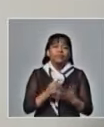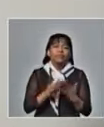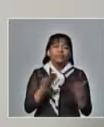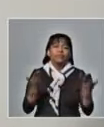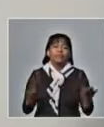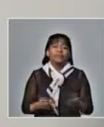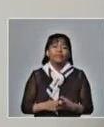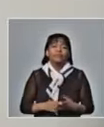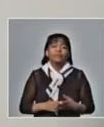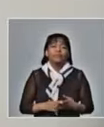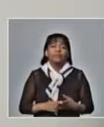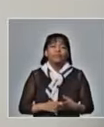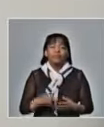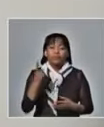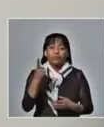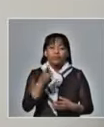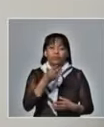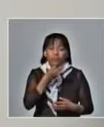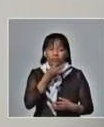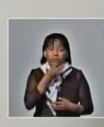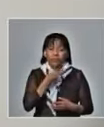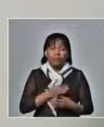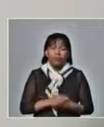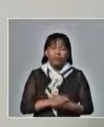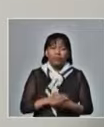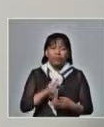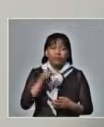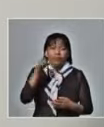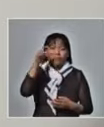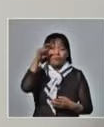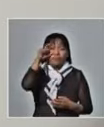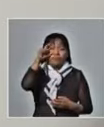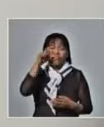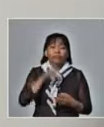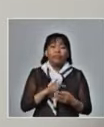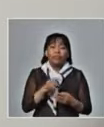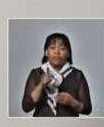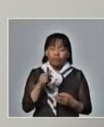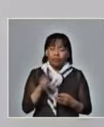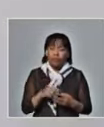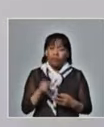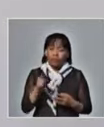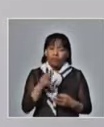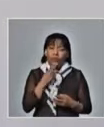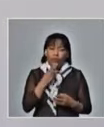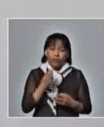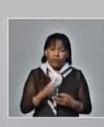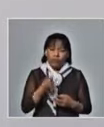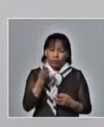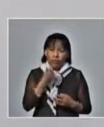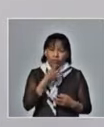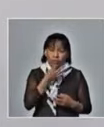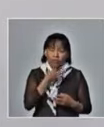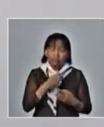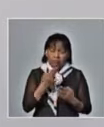la palabra por un minuto el candidato Enrique Doher. ¿Desea hacer uso de este derecho de réplica? Sí. Amigas y amigos de